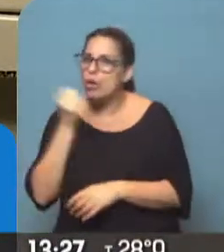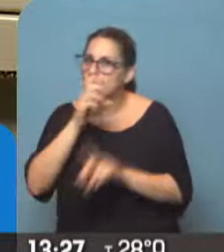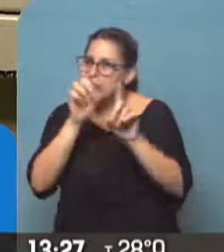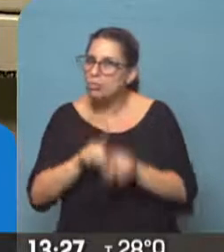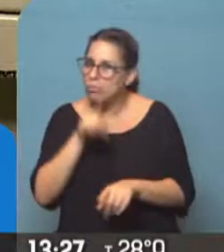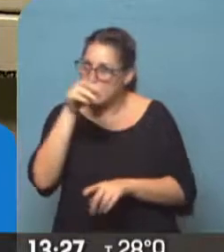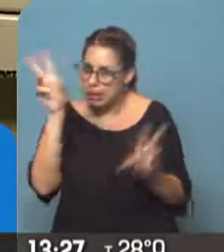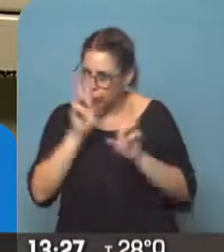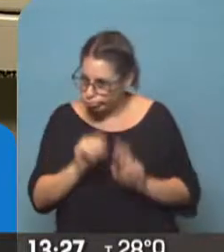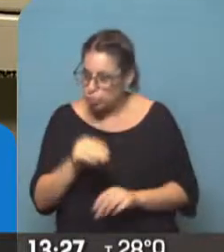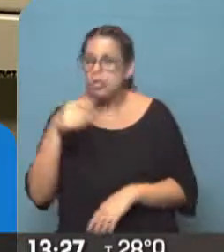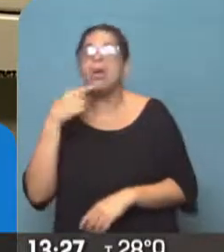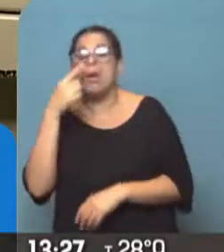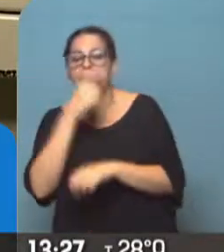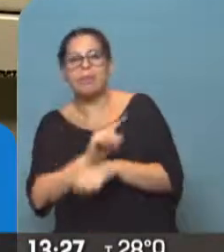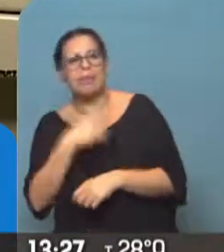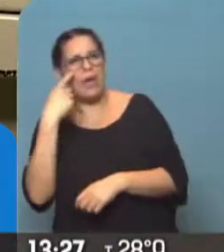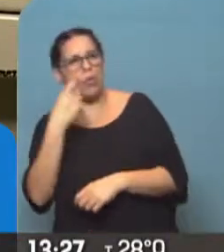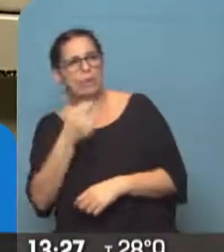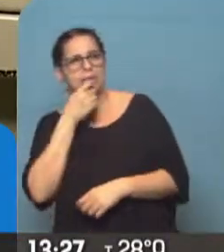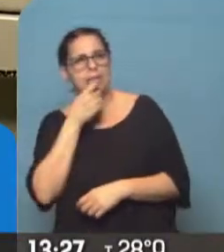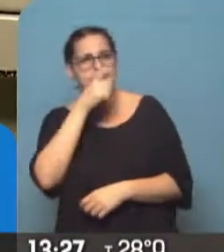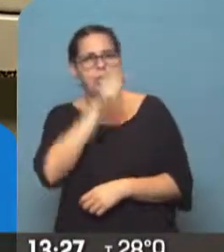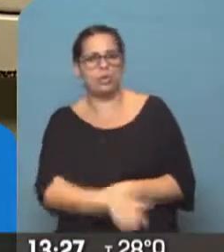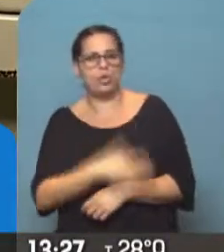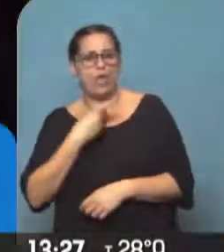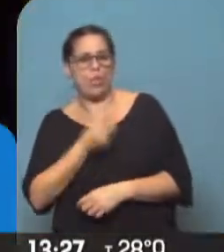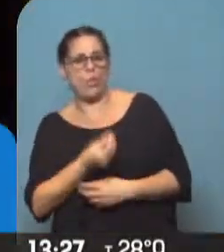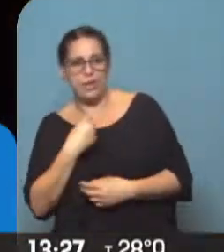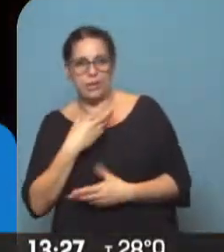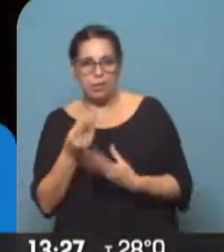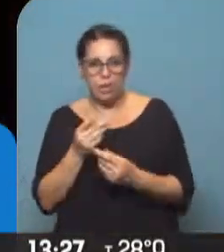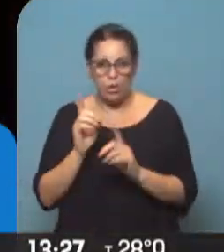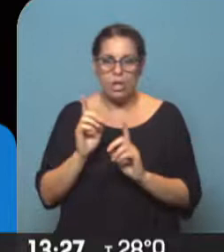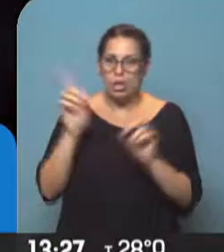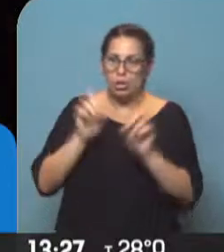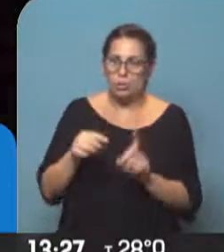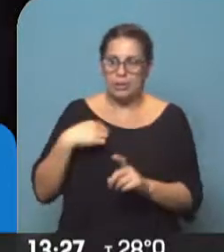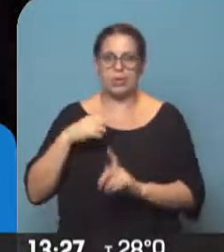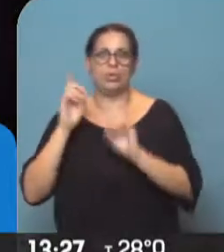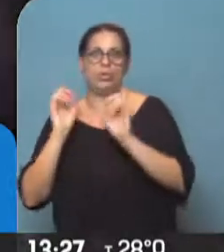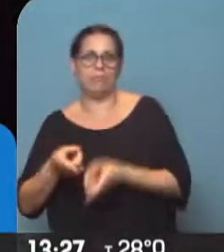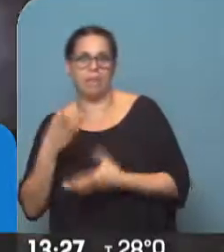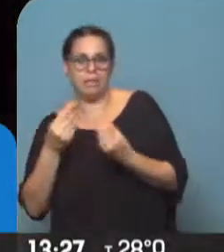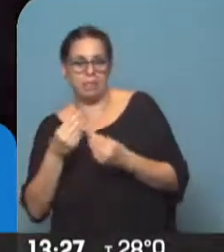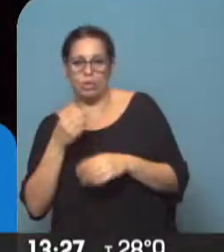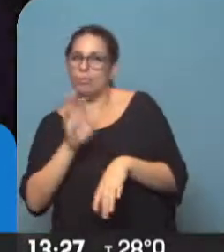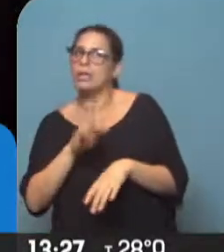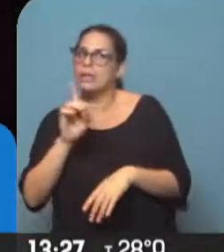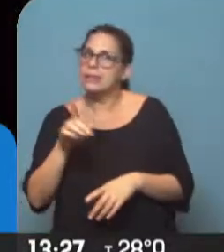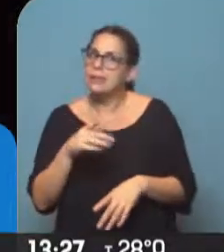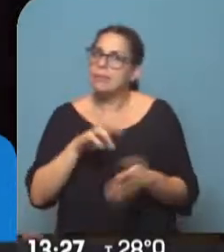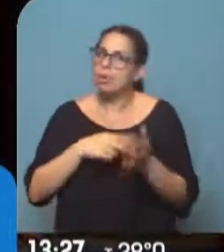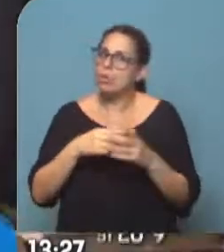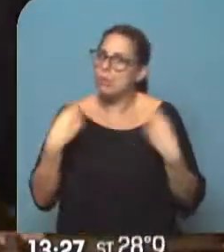tormenta el perro va a decir si me amo mi referente le tiene miedo hay que tenerle miedo porque es importante el